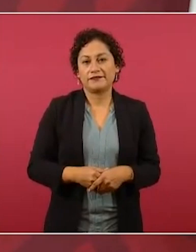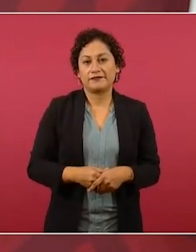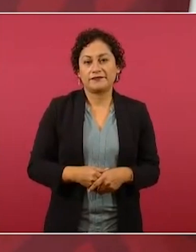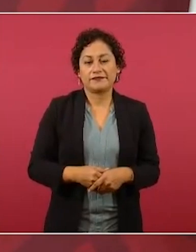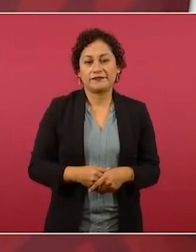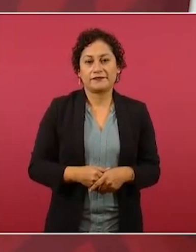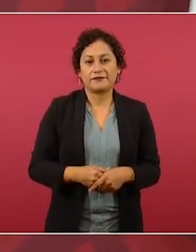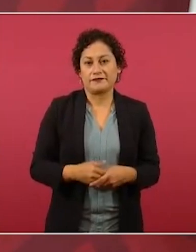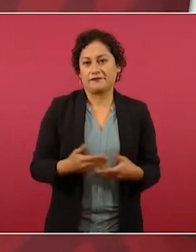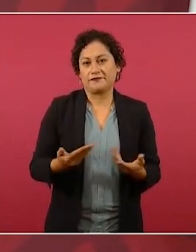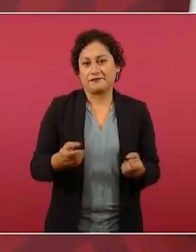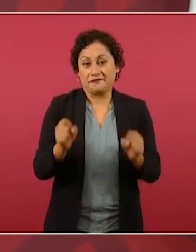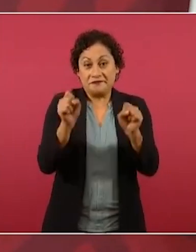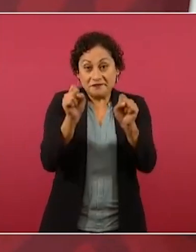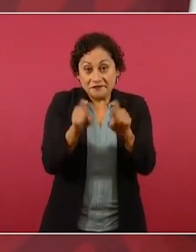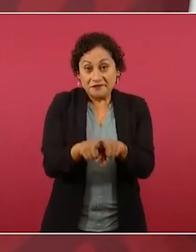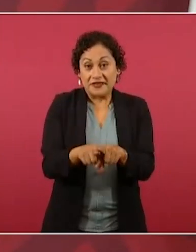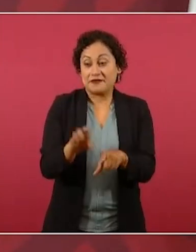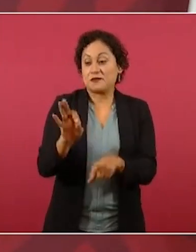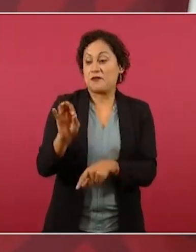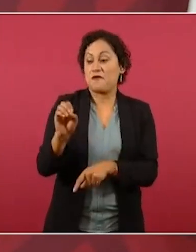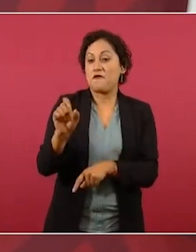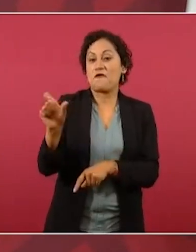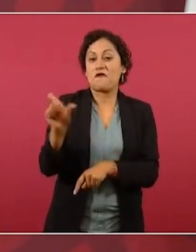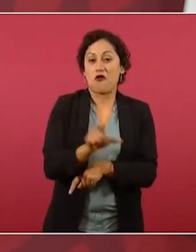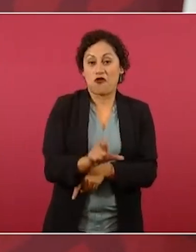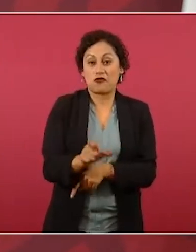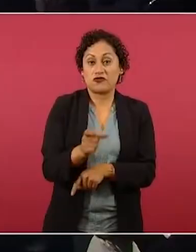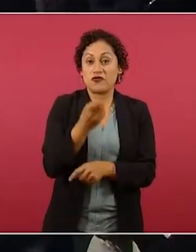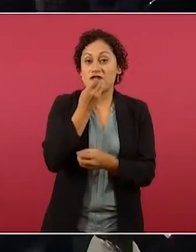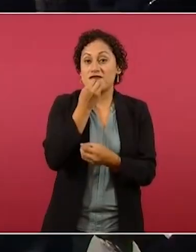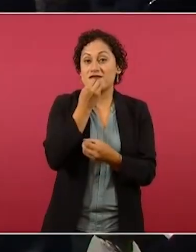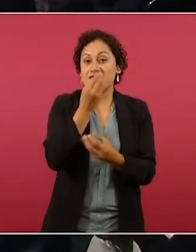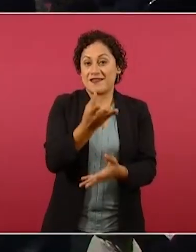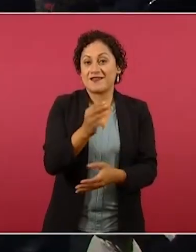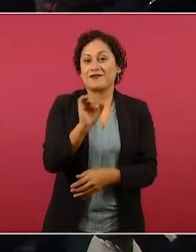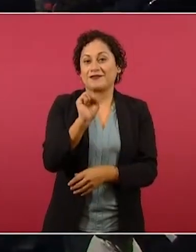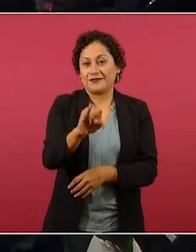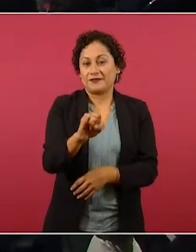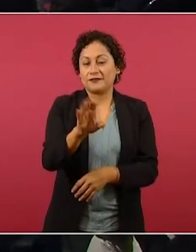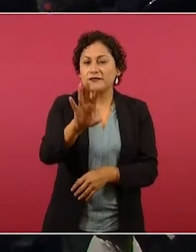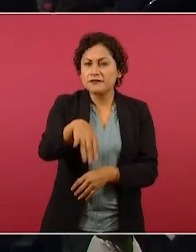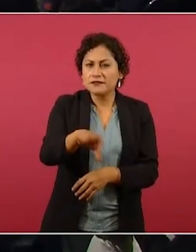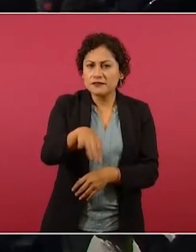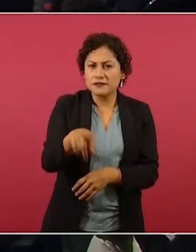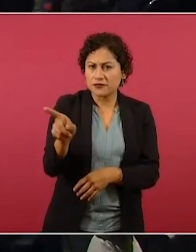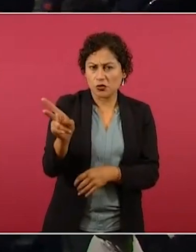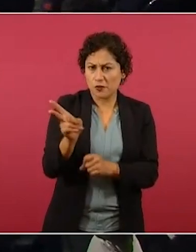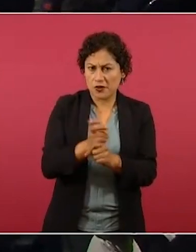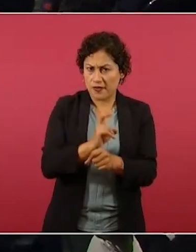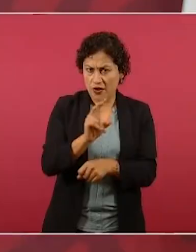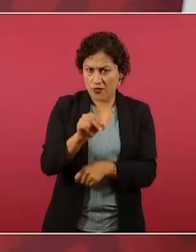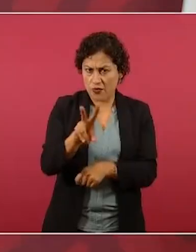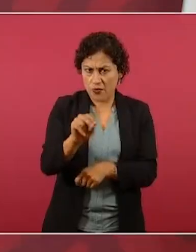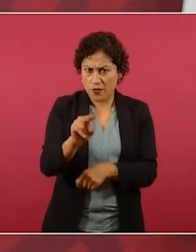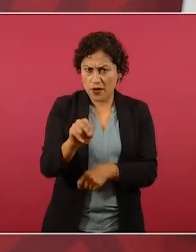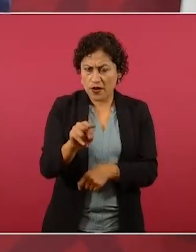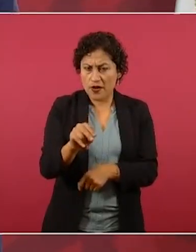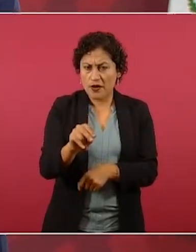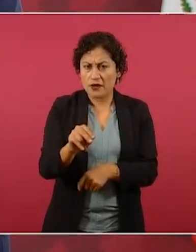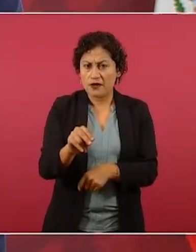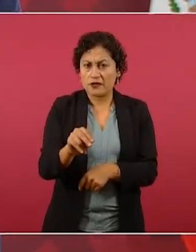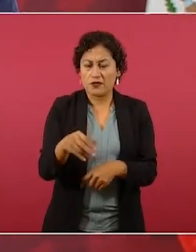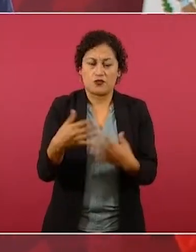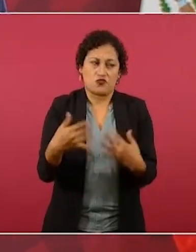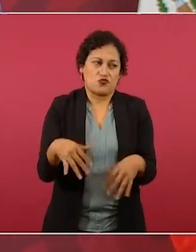hasta Fox lo reconoció. No invitaron a Fox, ¿verdad? Hubiera